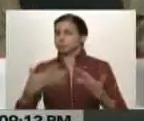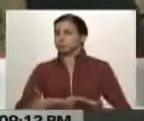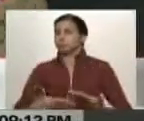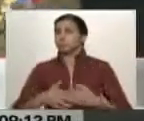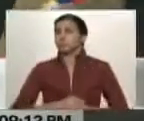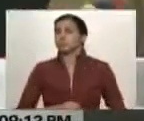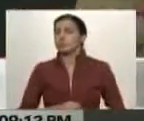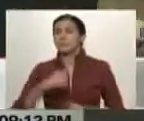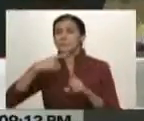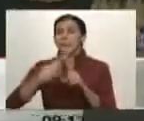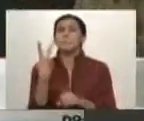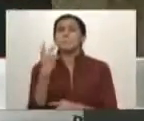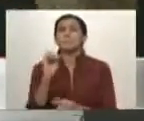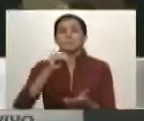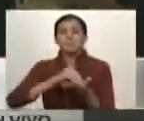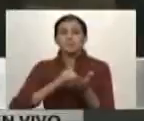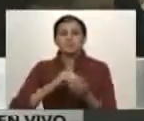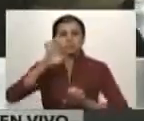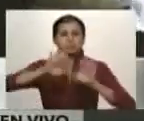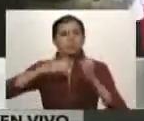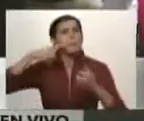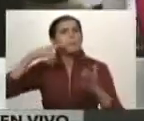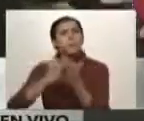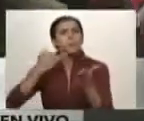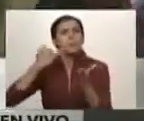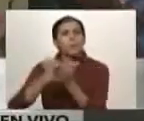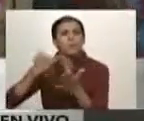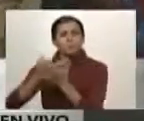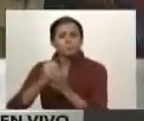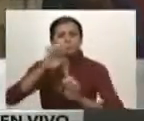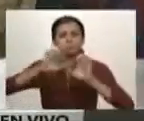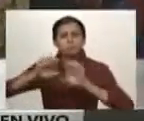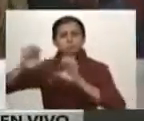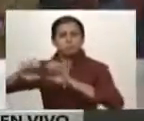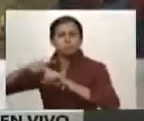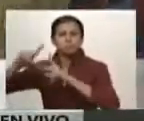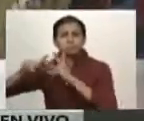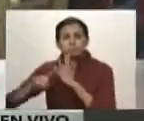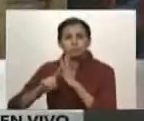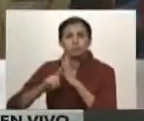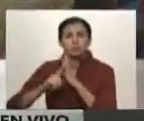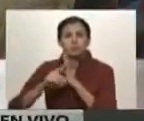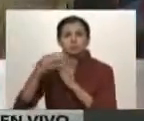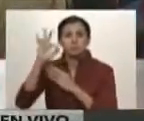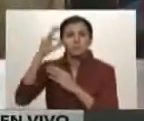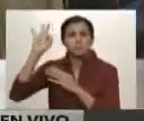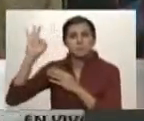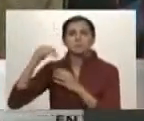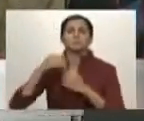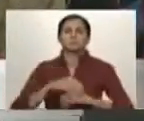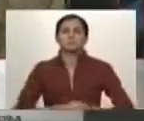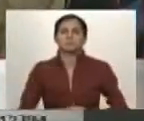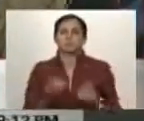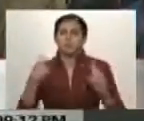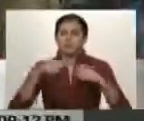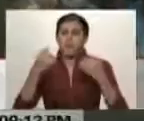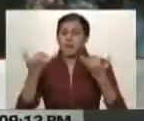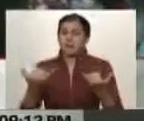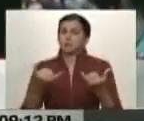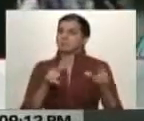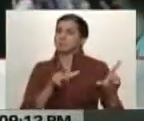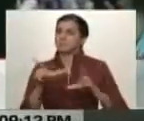de 20 auditorías para ahora mismo estará en pleno